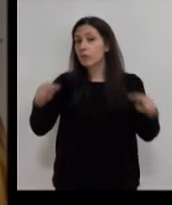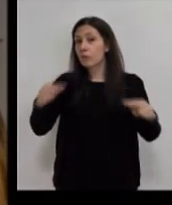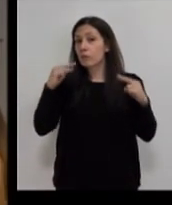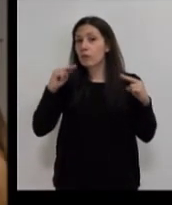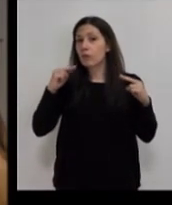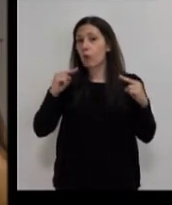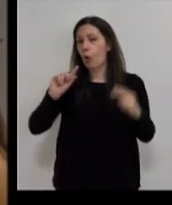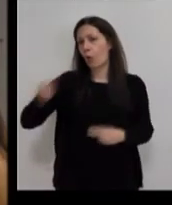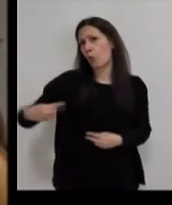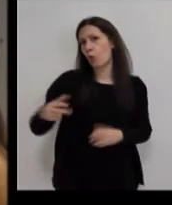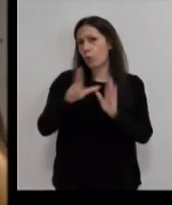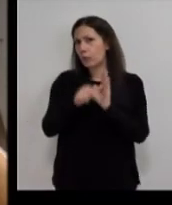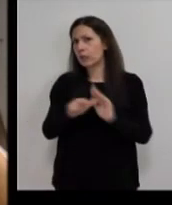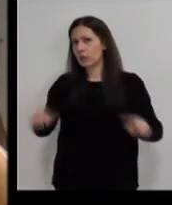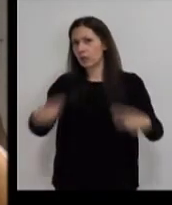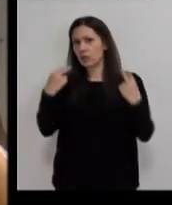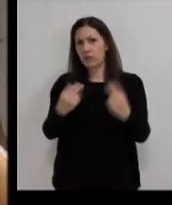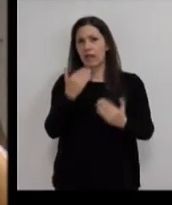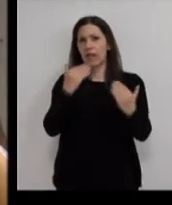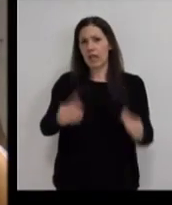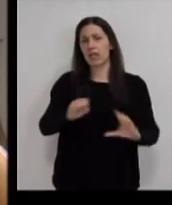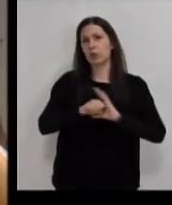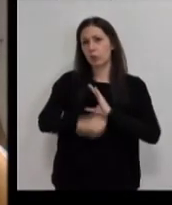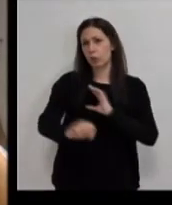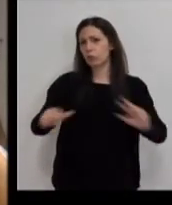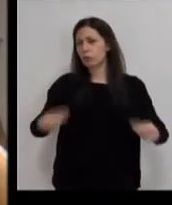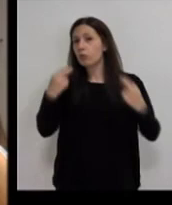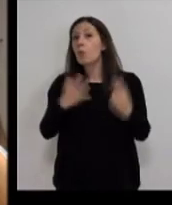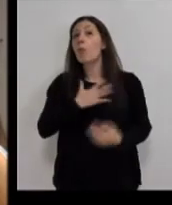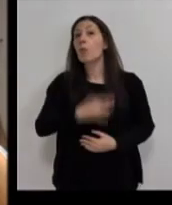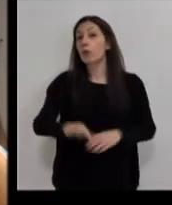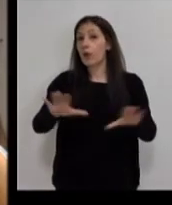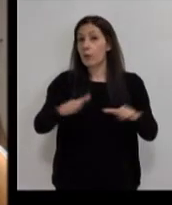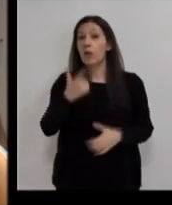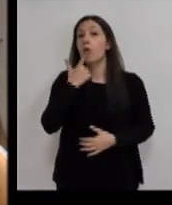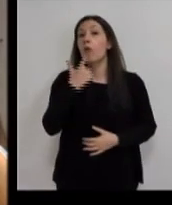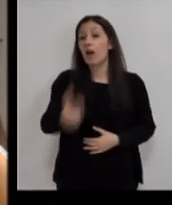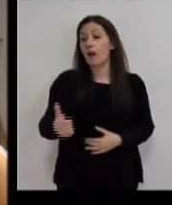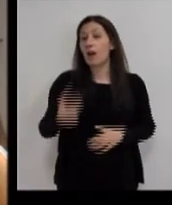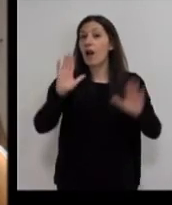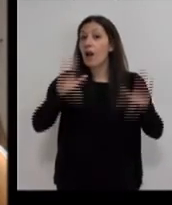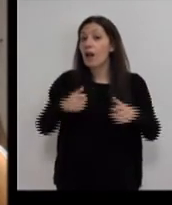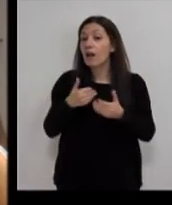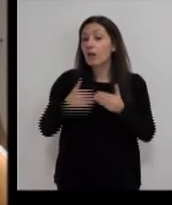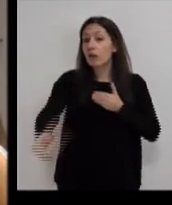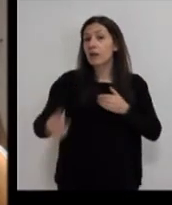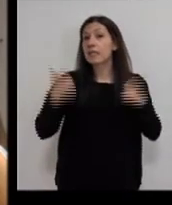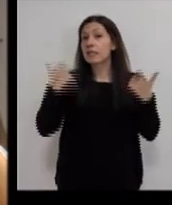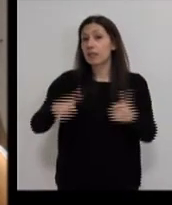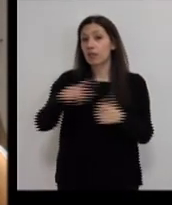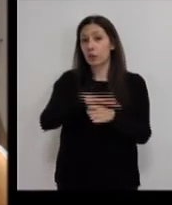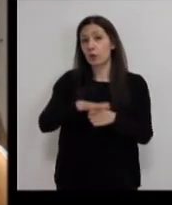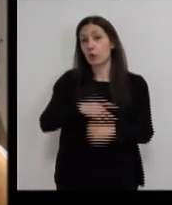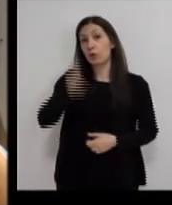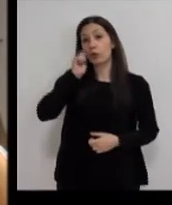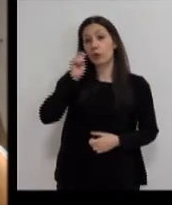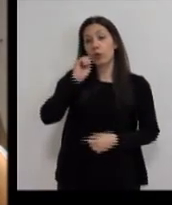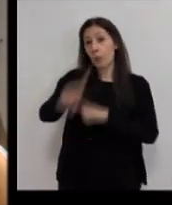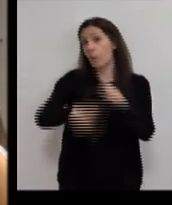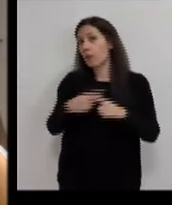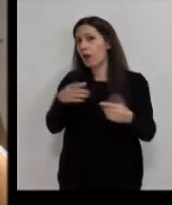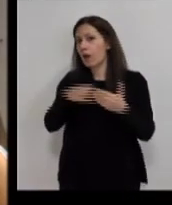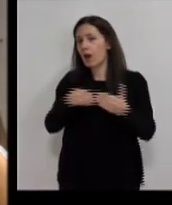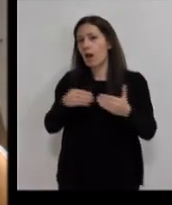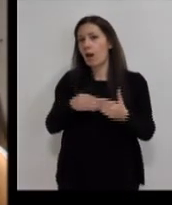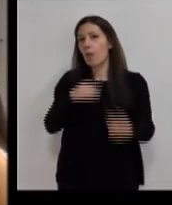personas que nos hayan estado viendo o nos vean posteriormente a través de nuestro canal YouTube puedan aprender, y ojalá que el